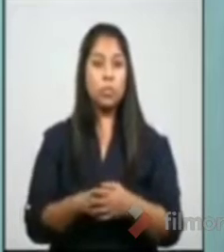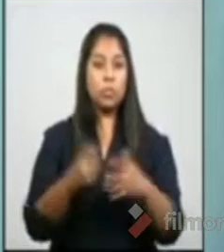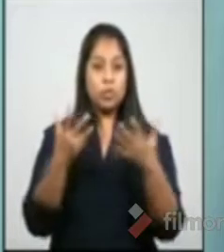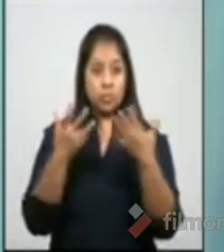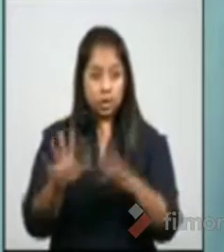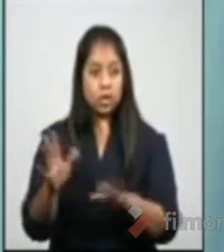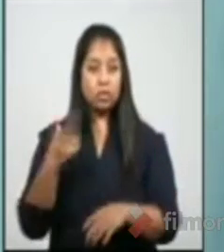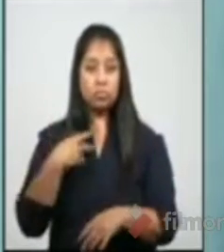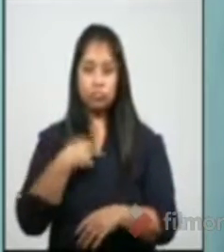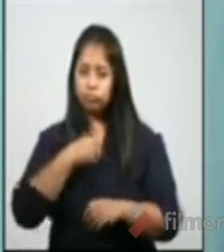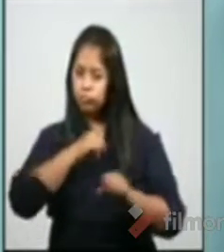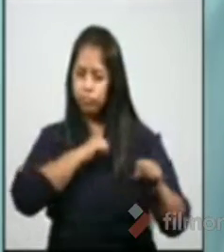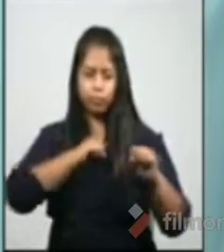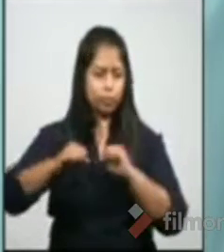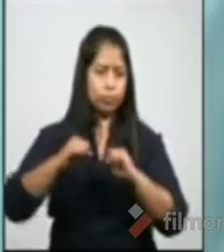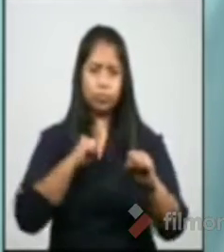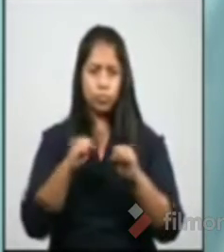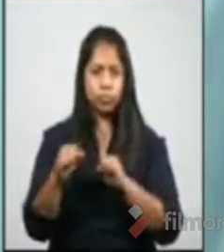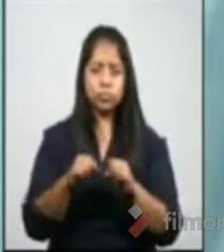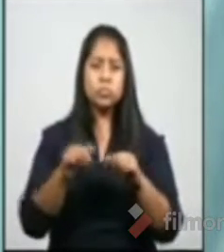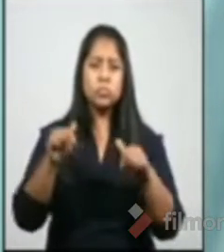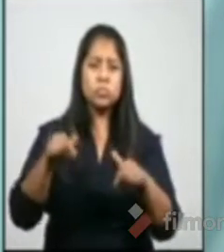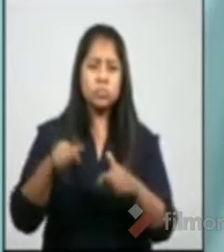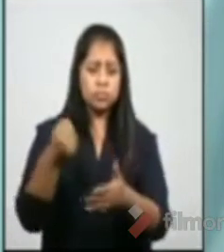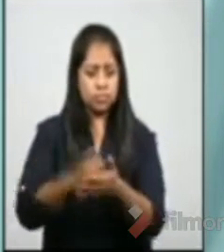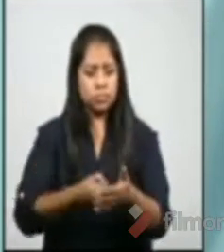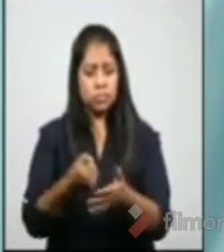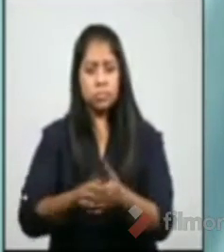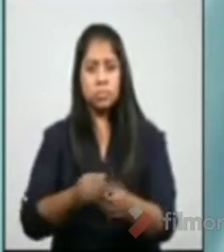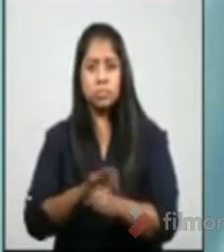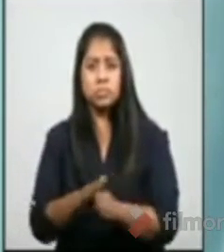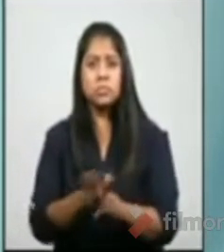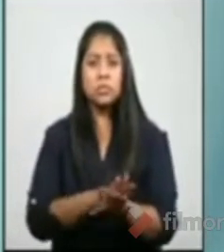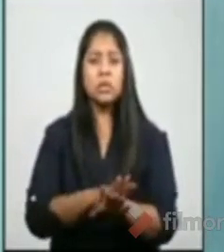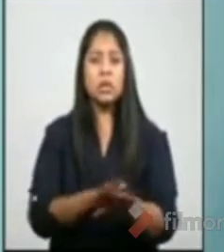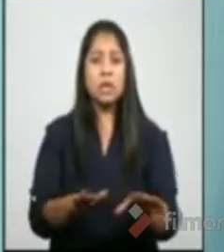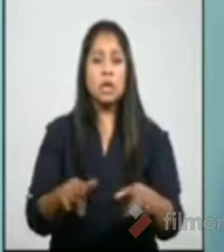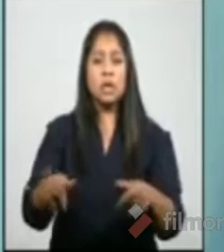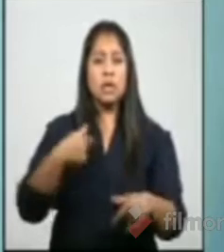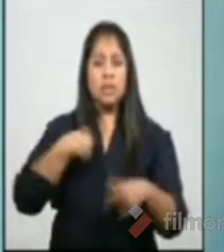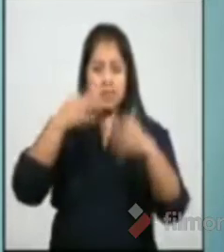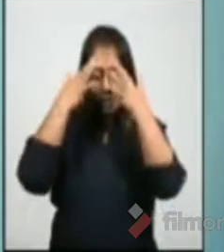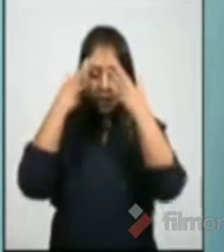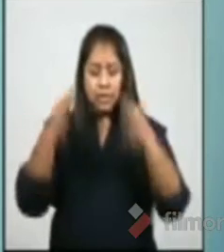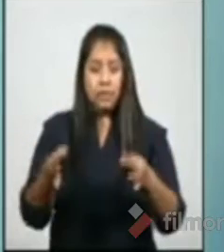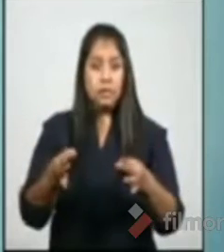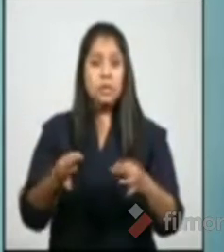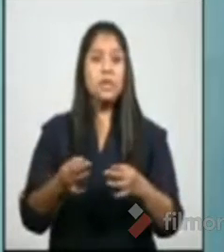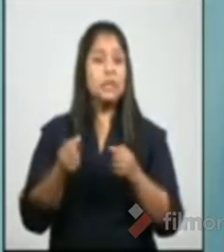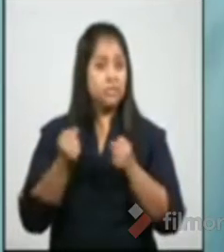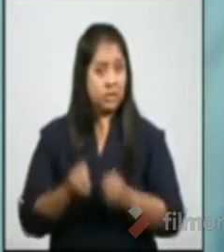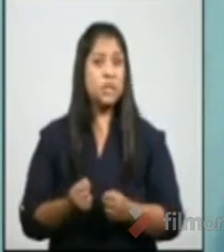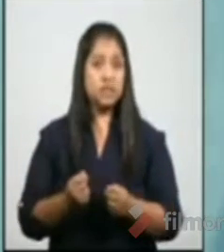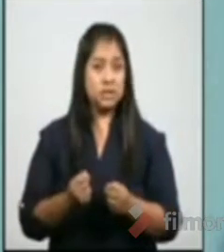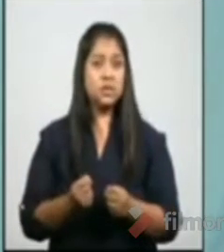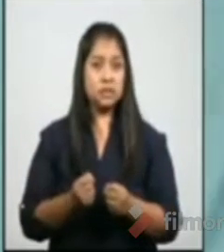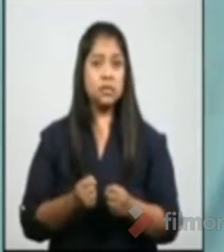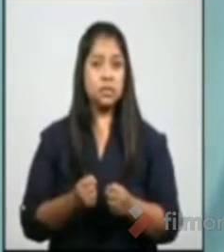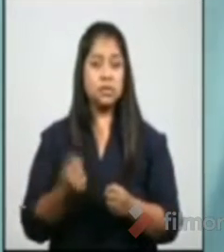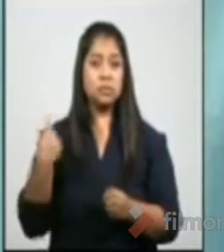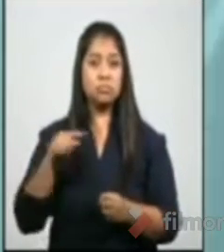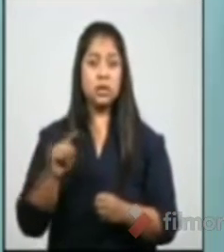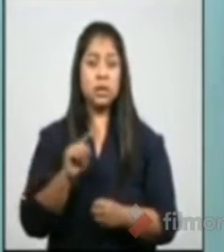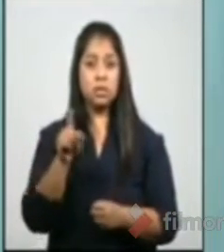Nos hemos dedicado a tratar esta epidemia. Nos ha llevado a tomar decisiones que han sido bien difíciles para